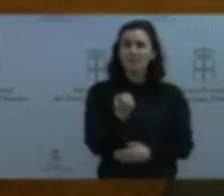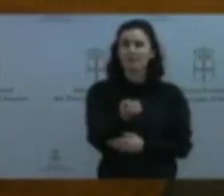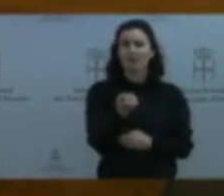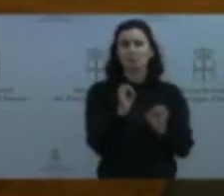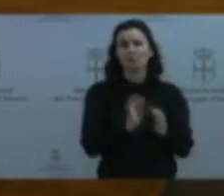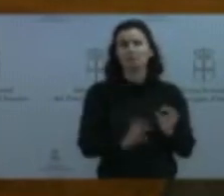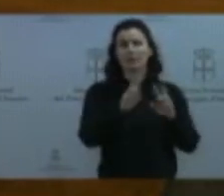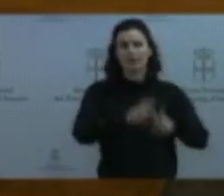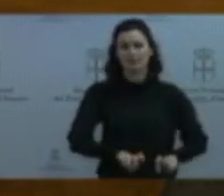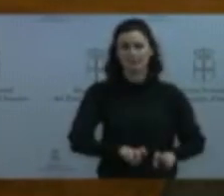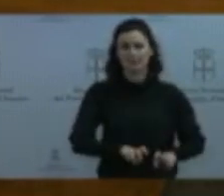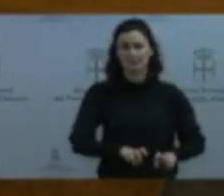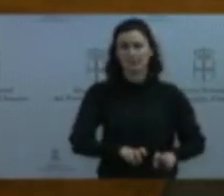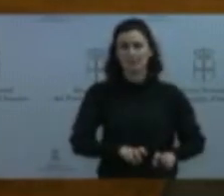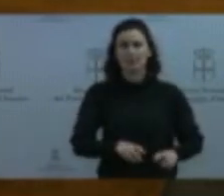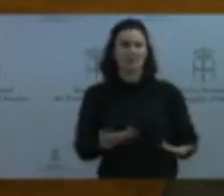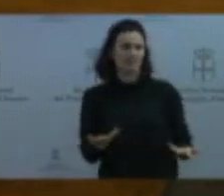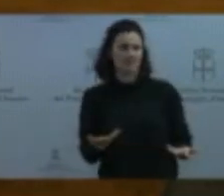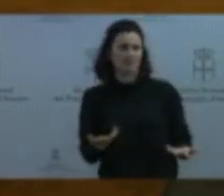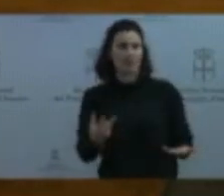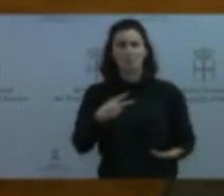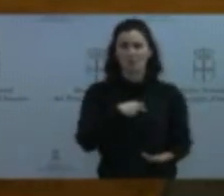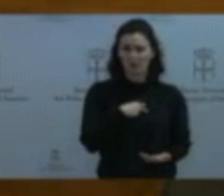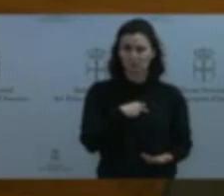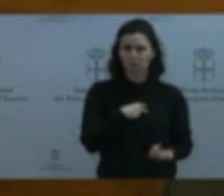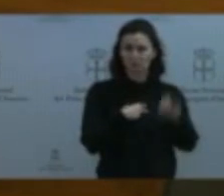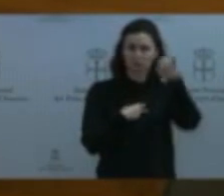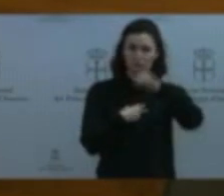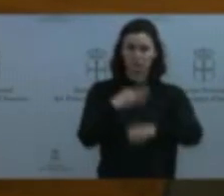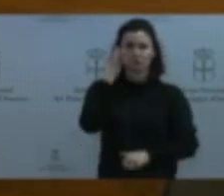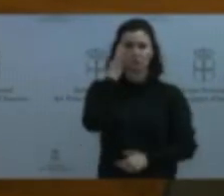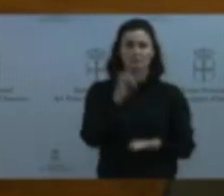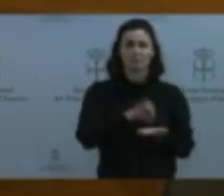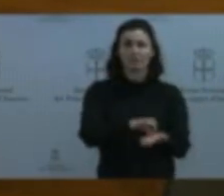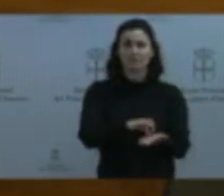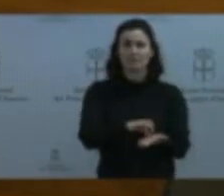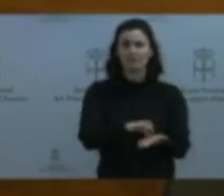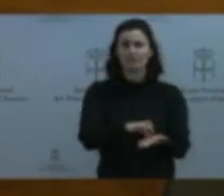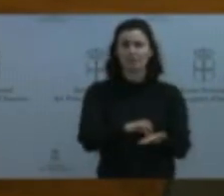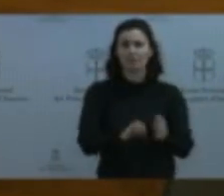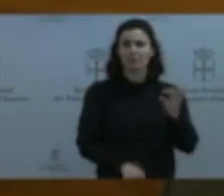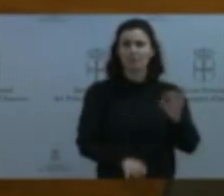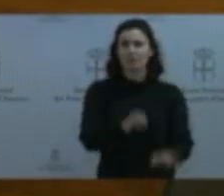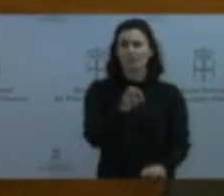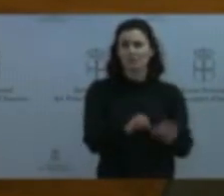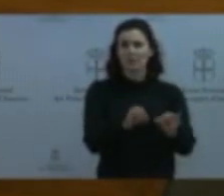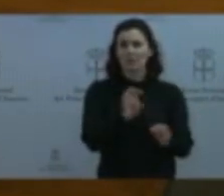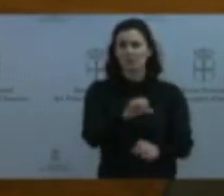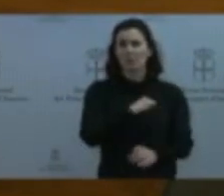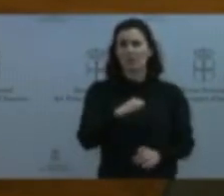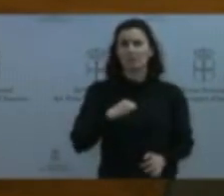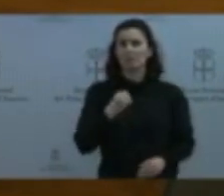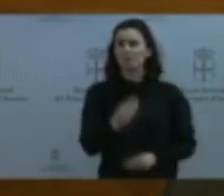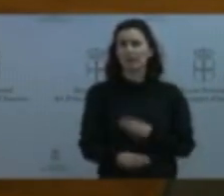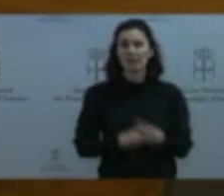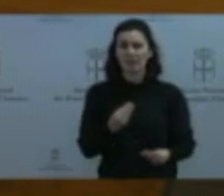los letrados y letradas del Servicio Jurídico de nuestra comunidad lo que estaban haciendo era pasar información a los acusados en cada caso.